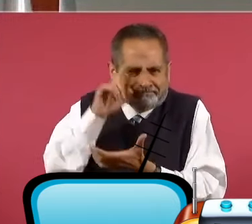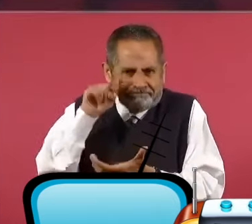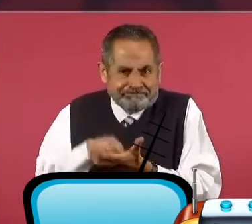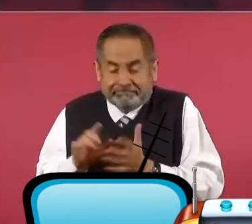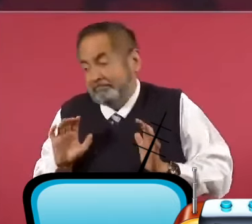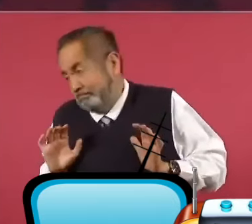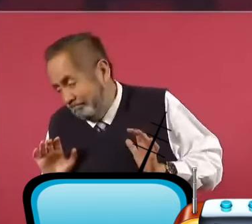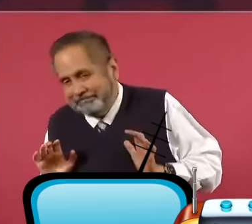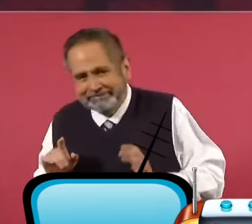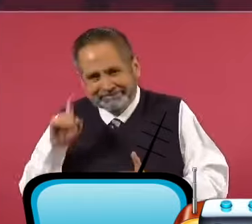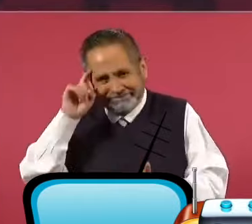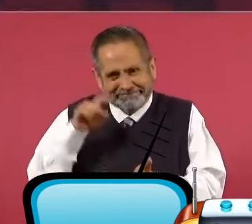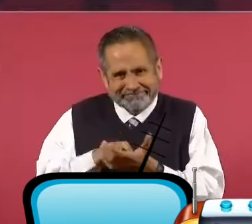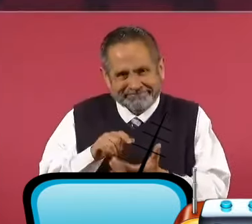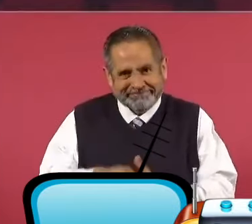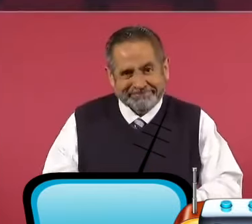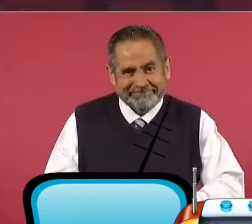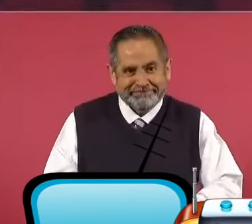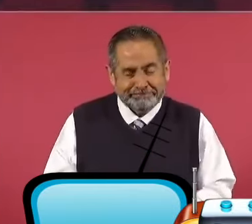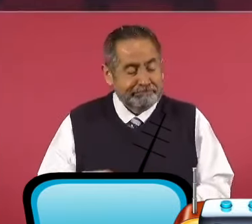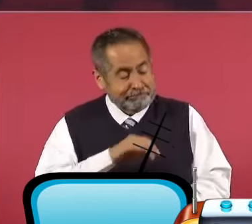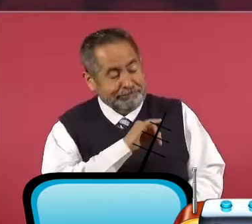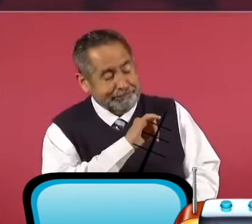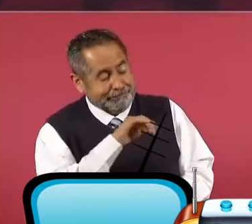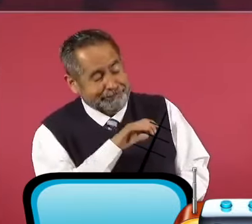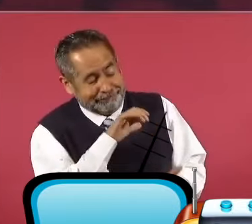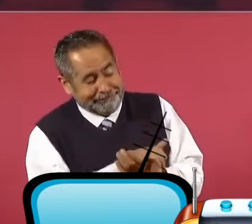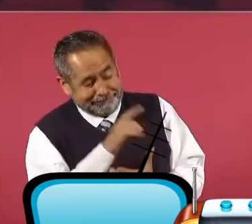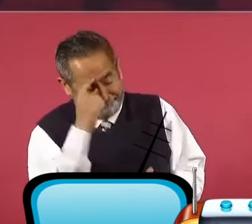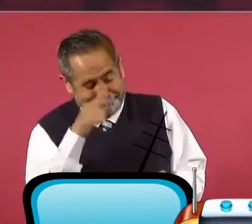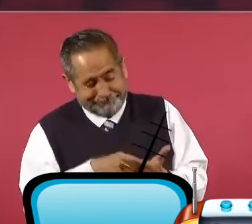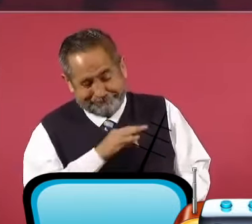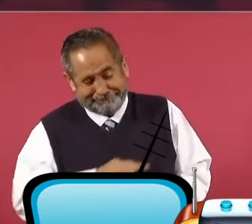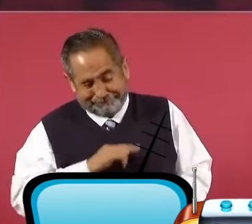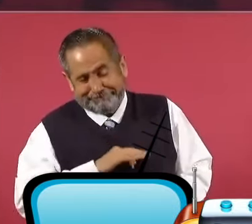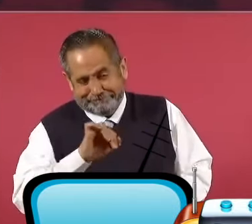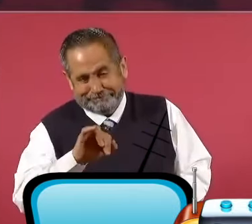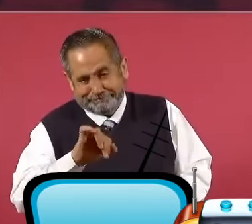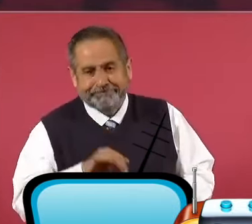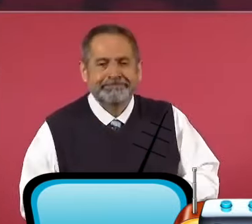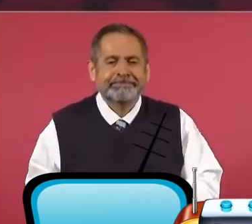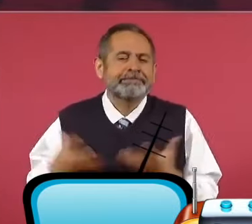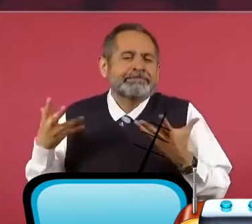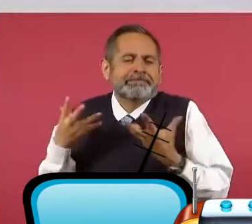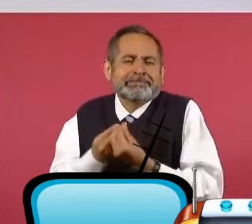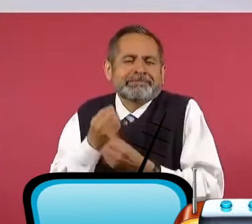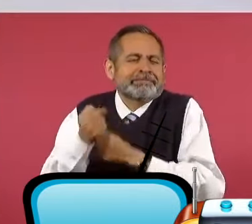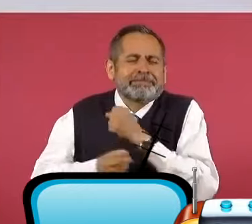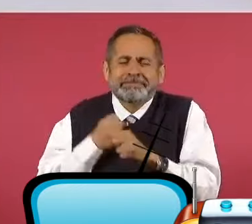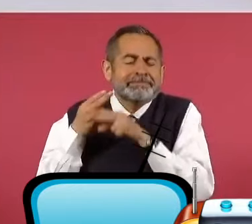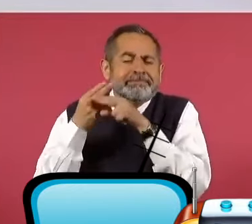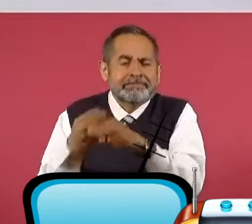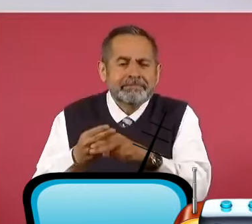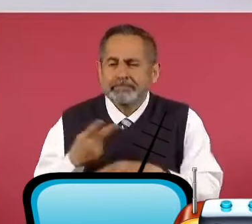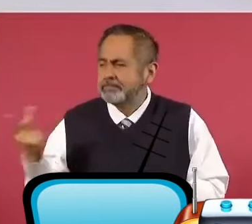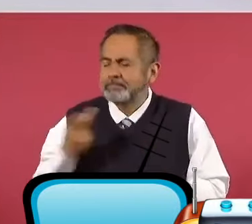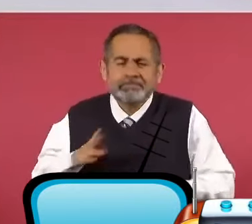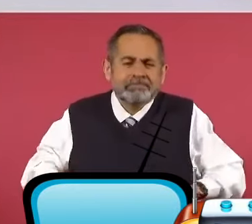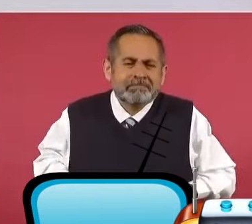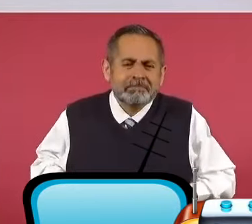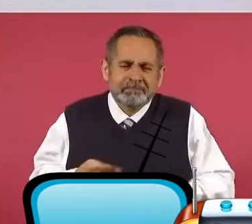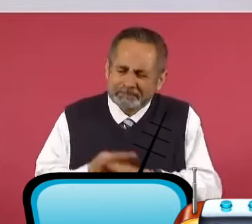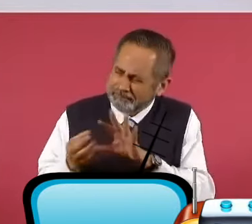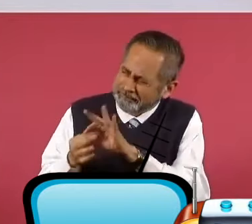Ahora que has visto no solo el cinismo, sino el nivel de ridículo al que están dispuestos